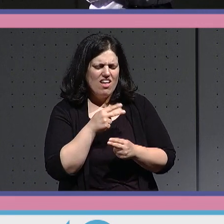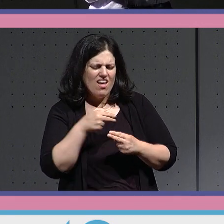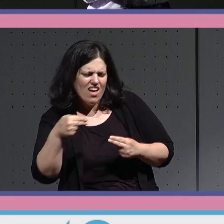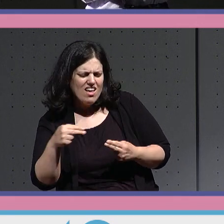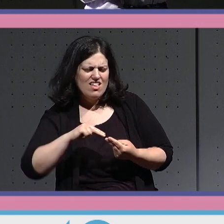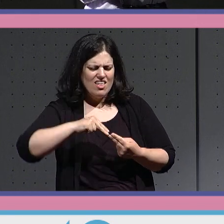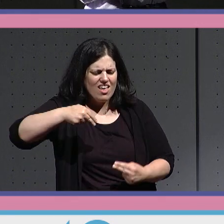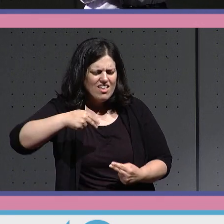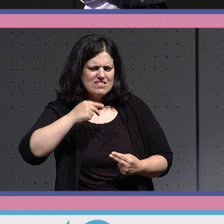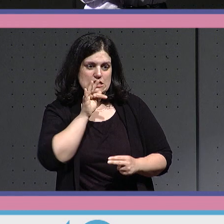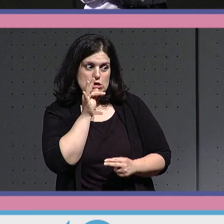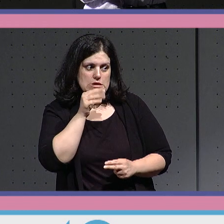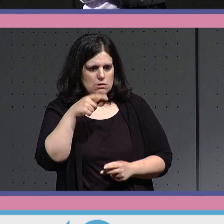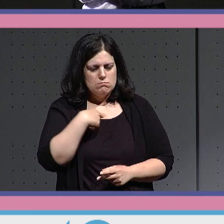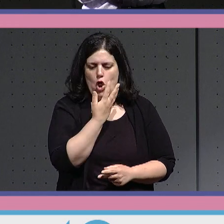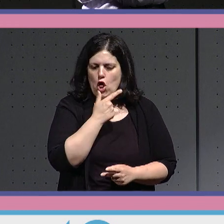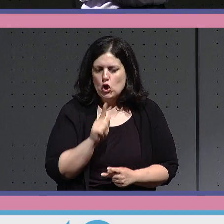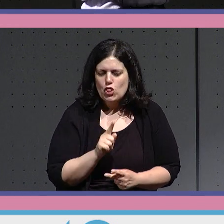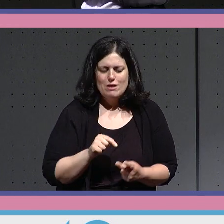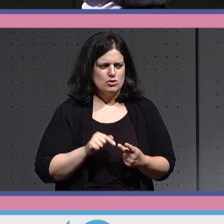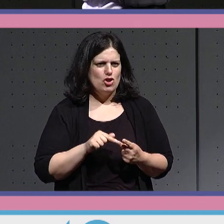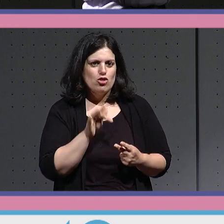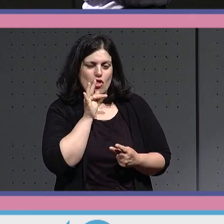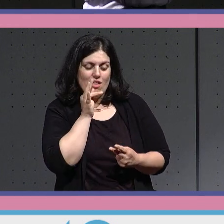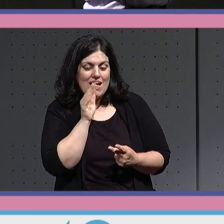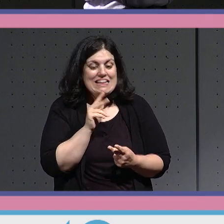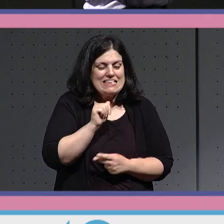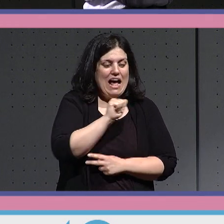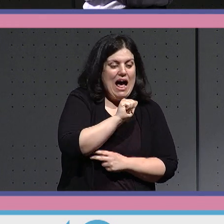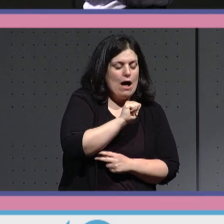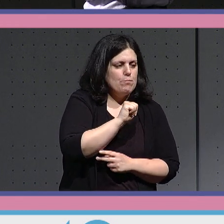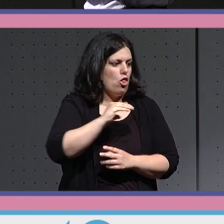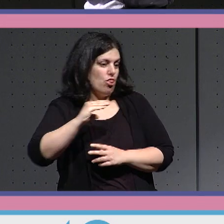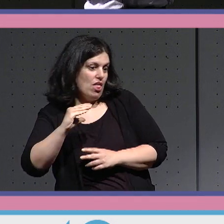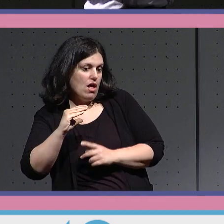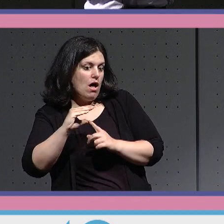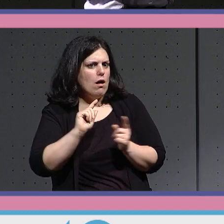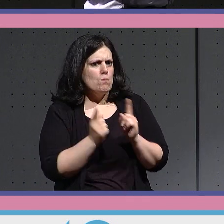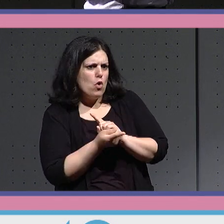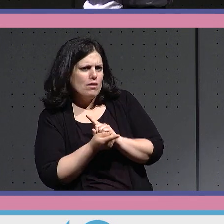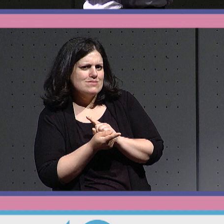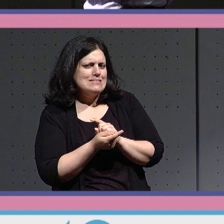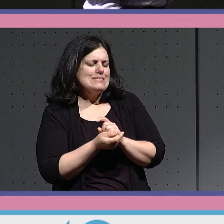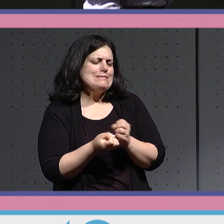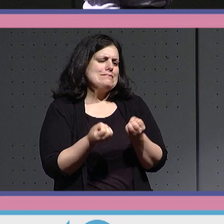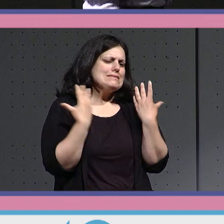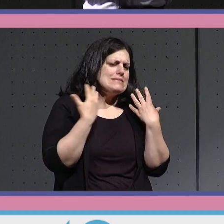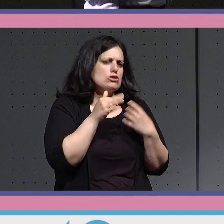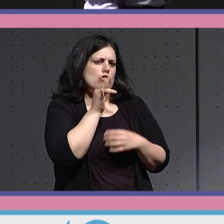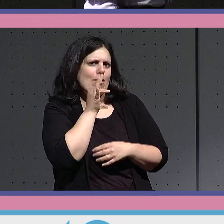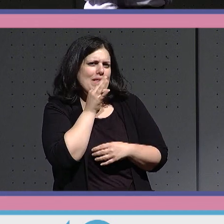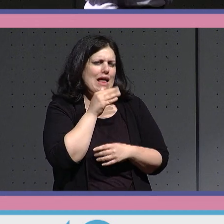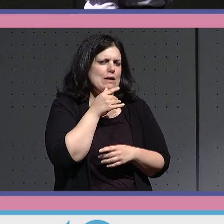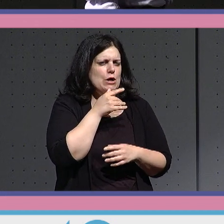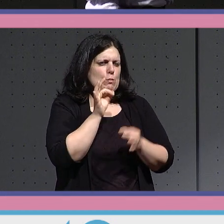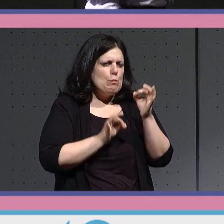conocemos todavía para qué valen los 22.000, o bien porque el cambio de letra que tiene no sabemos interpretar bien cómo de malo, de